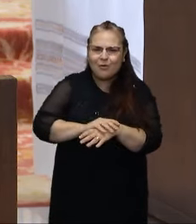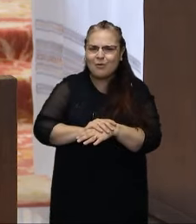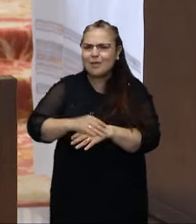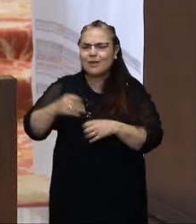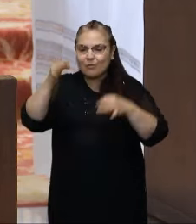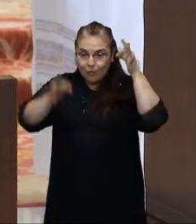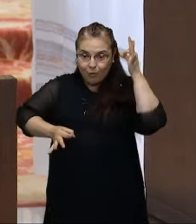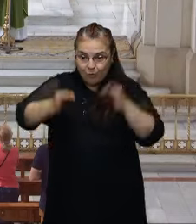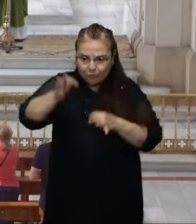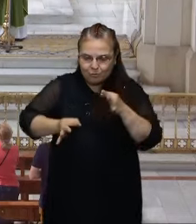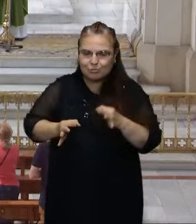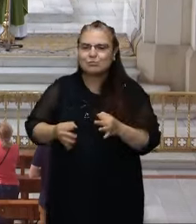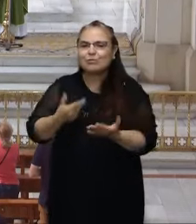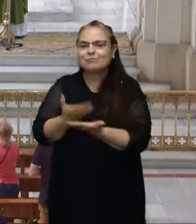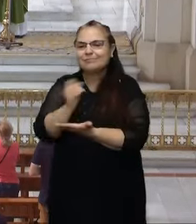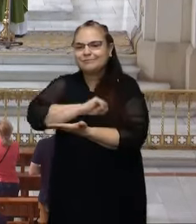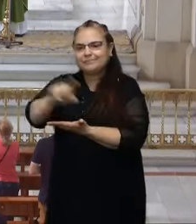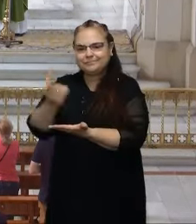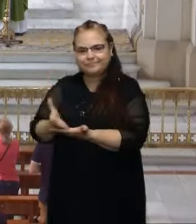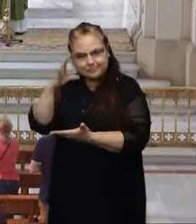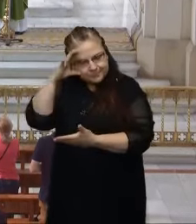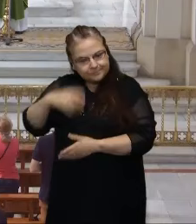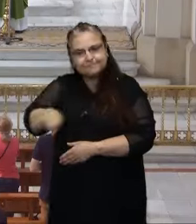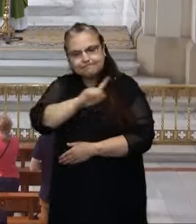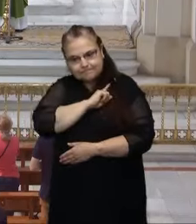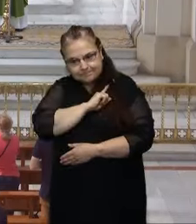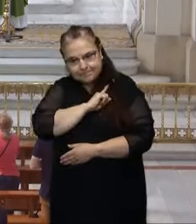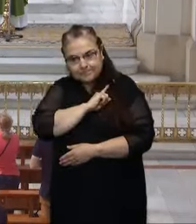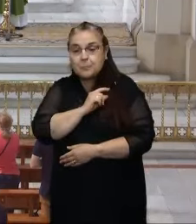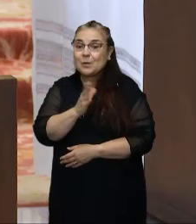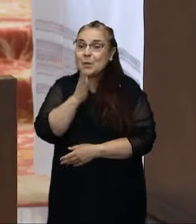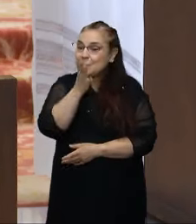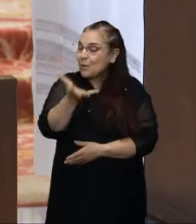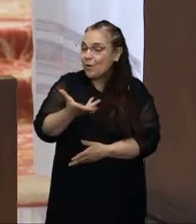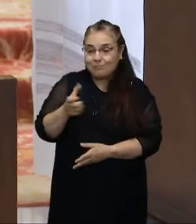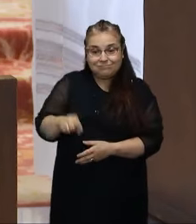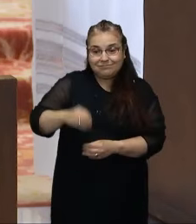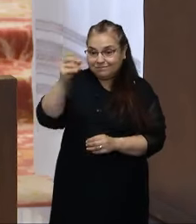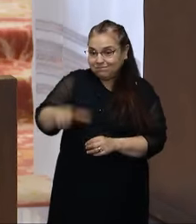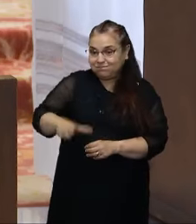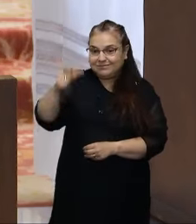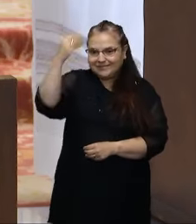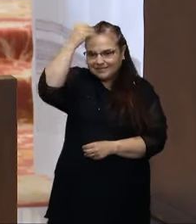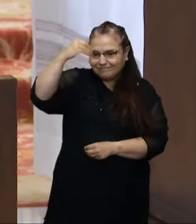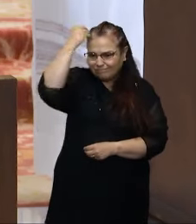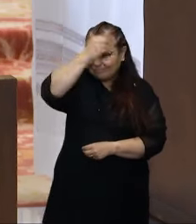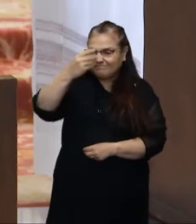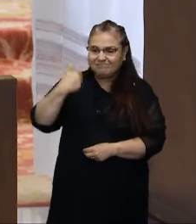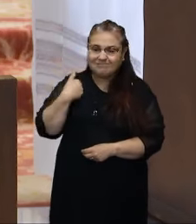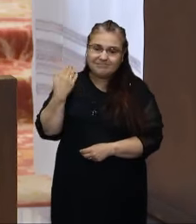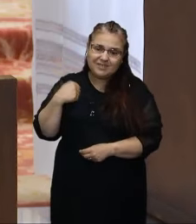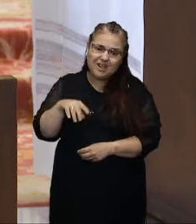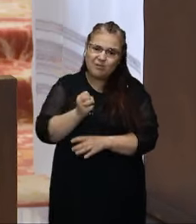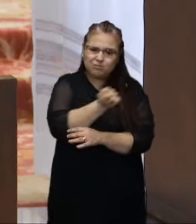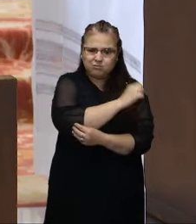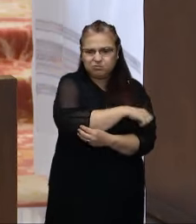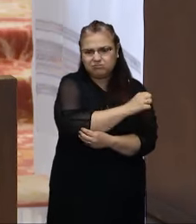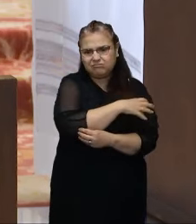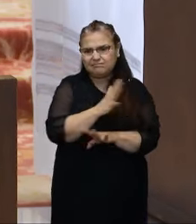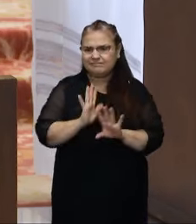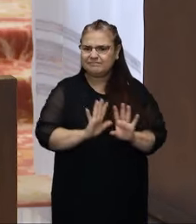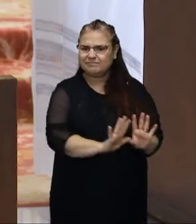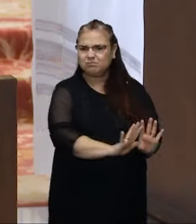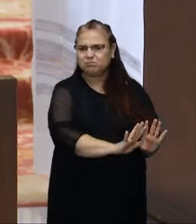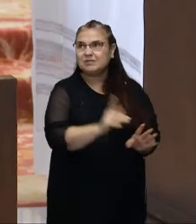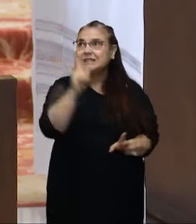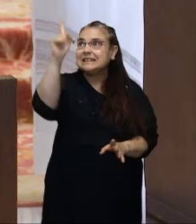justa, roguemos al Señor. Te rogamos, óyenos. Por tantos bautizados que han dejado de prestar atención a lo que